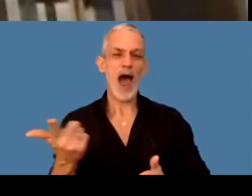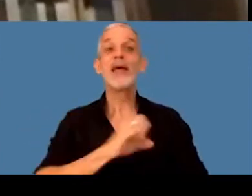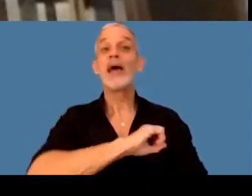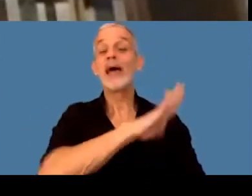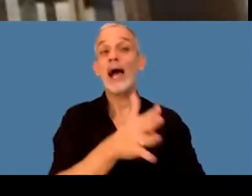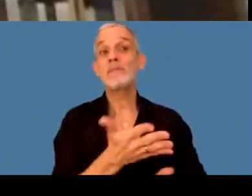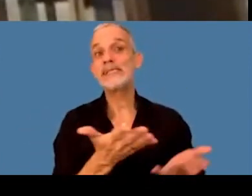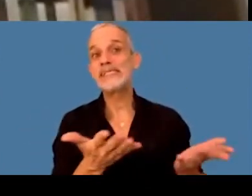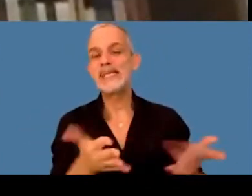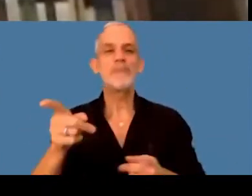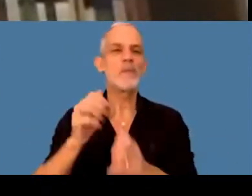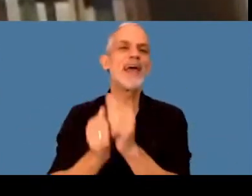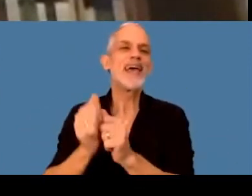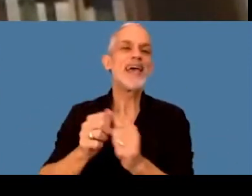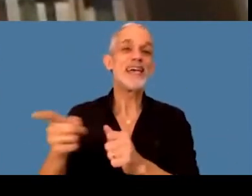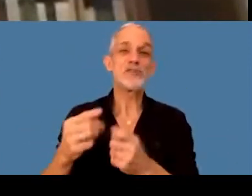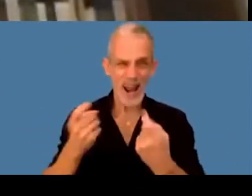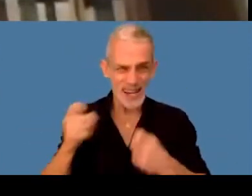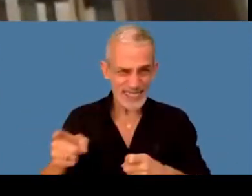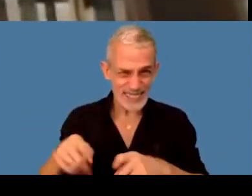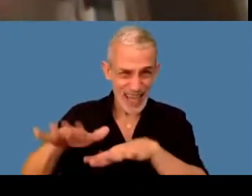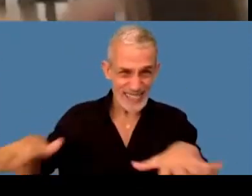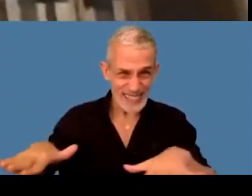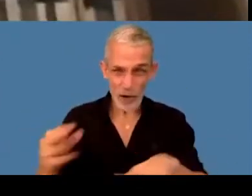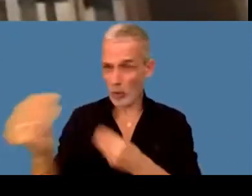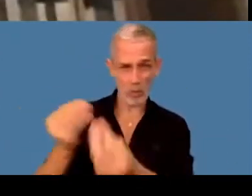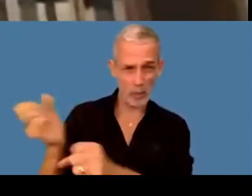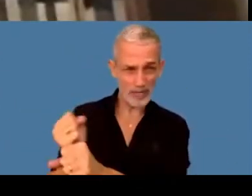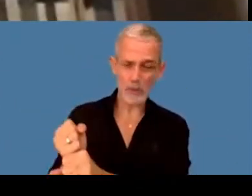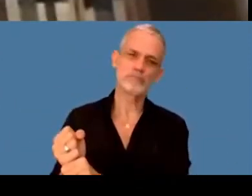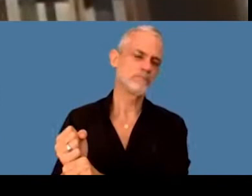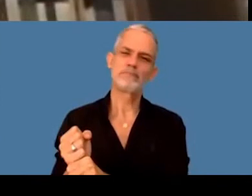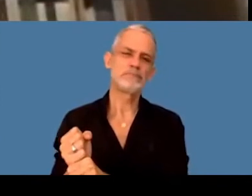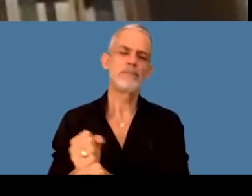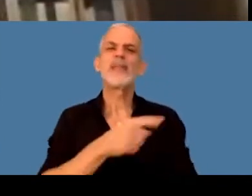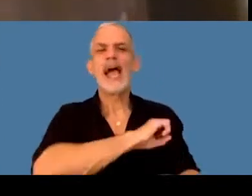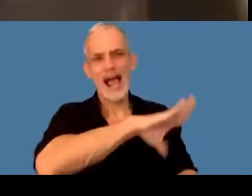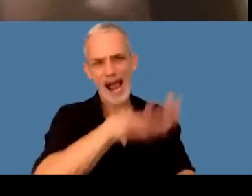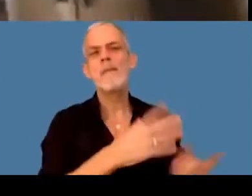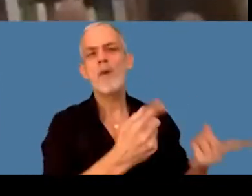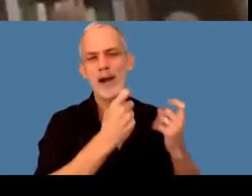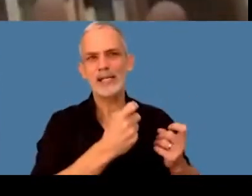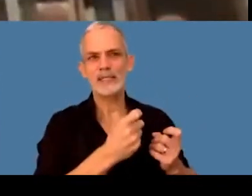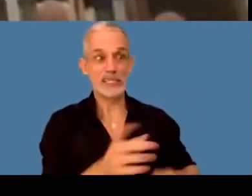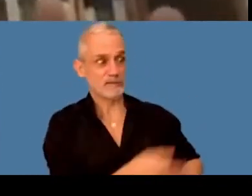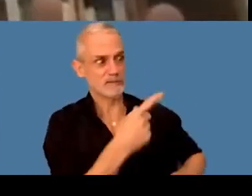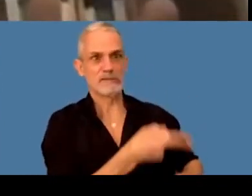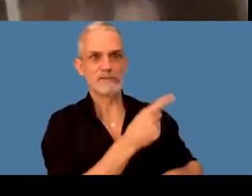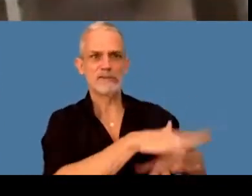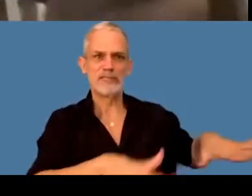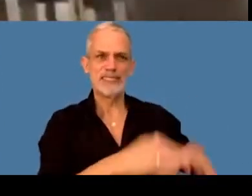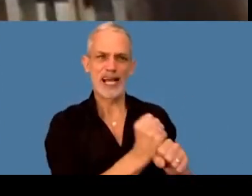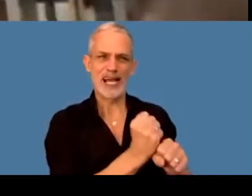qué? Porque la industria en general no necesita eso. Lo necesita el sector primario. Lo digo, necesita entre comillas, ¿no?